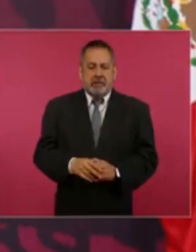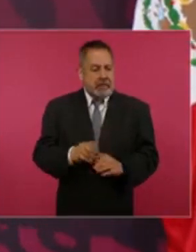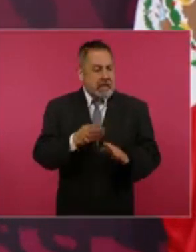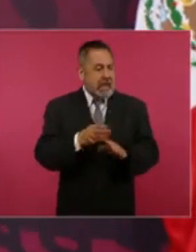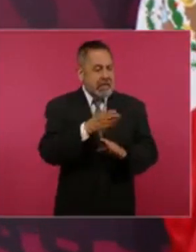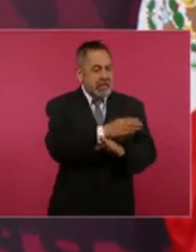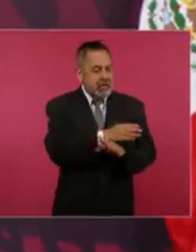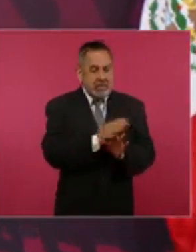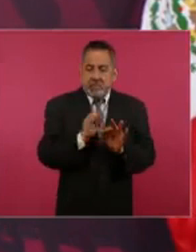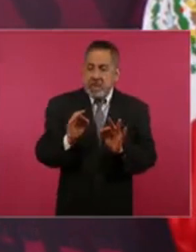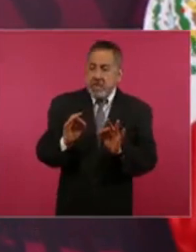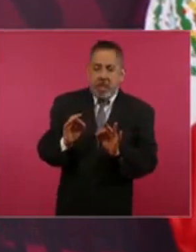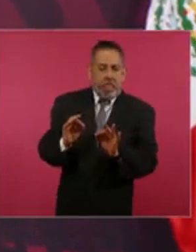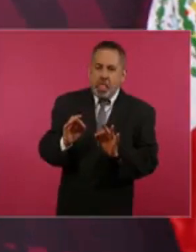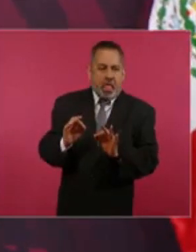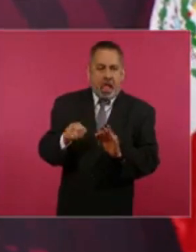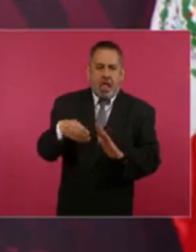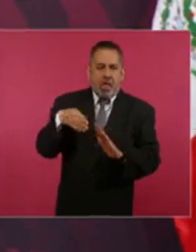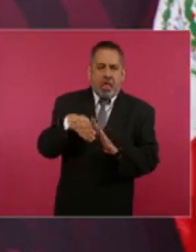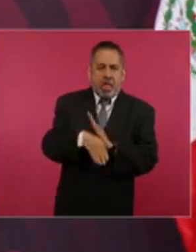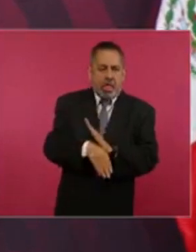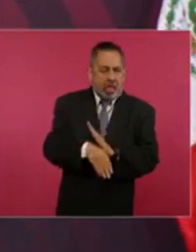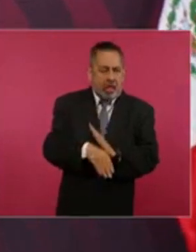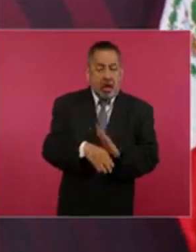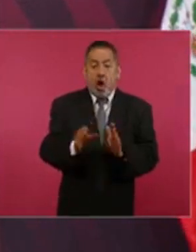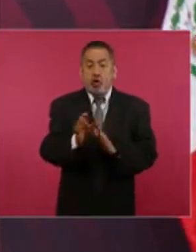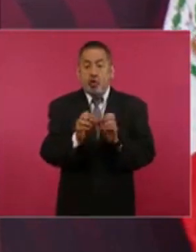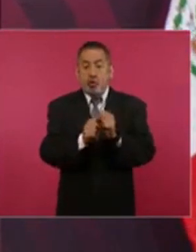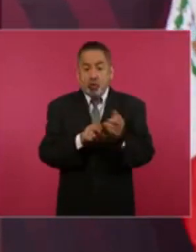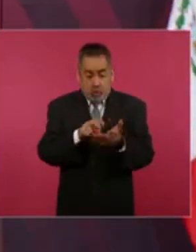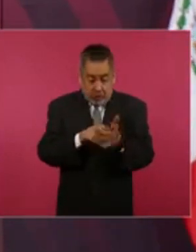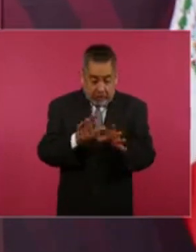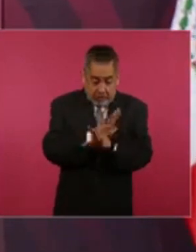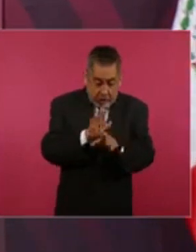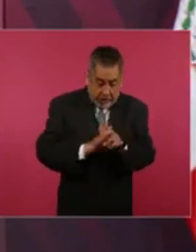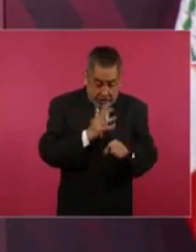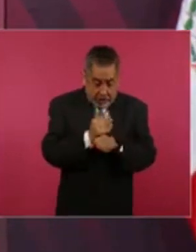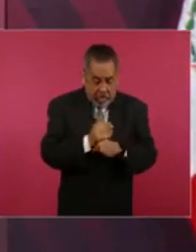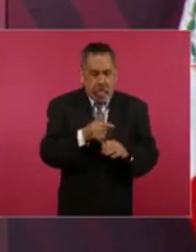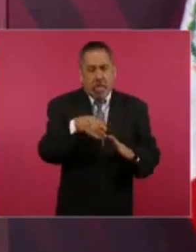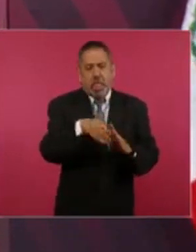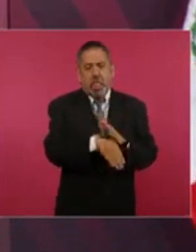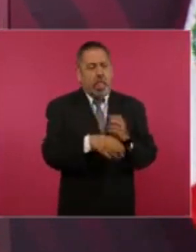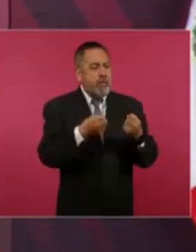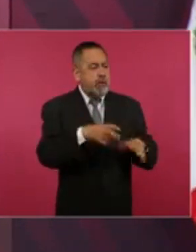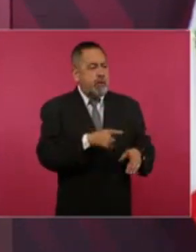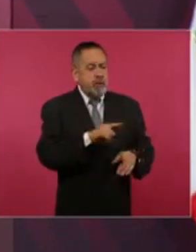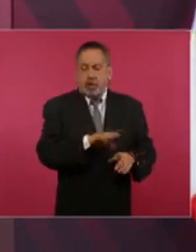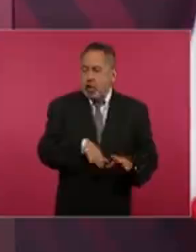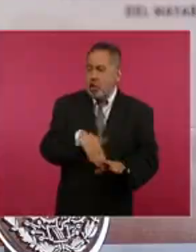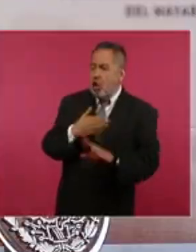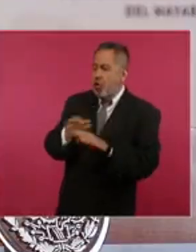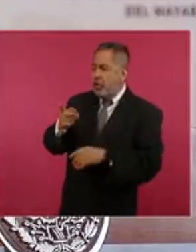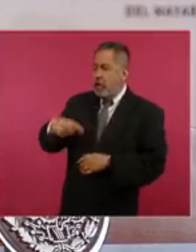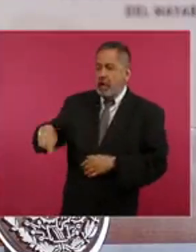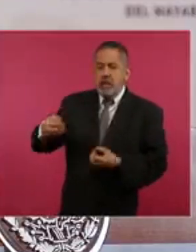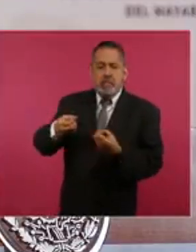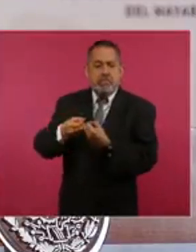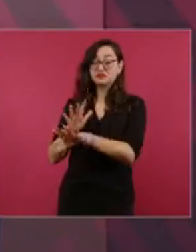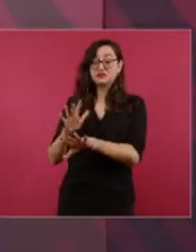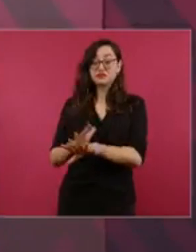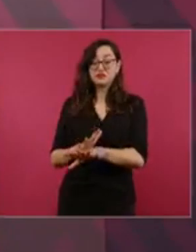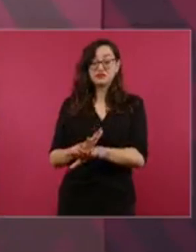aplicaron mediante reformas a la Constitución en contra de los trabajadores de